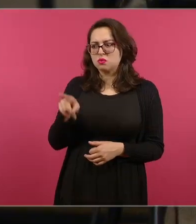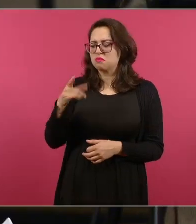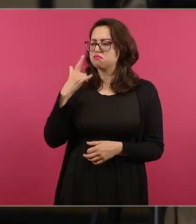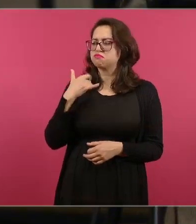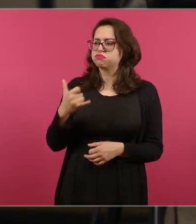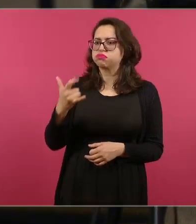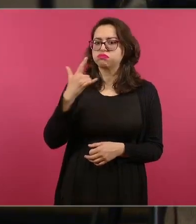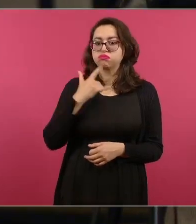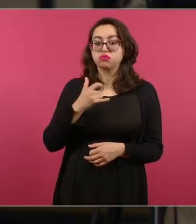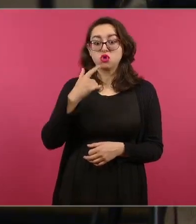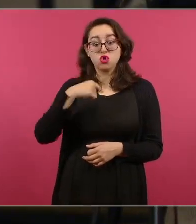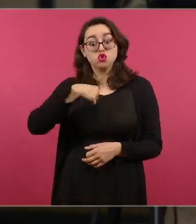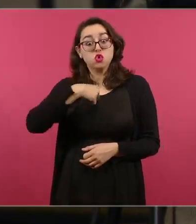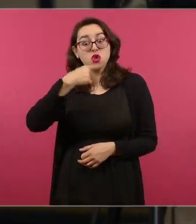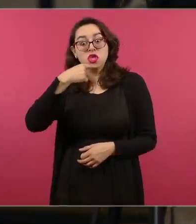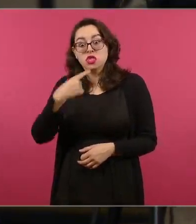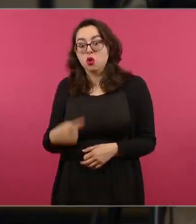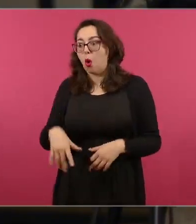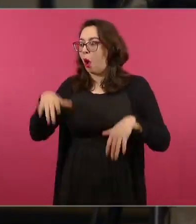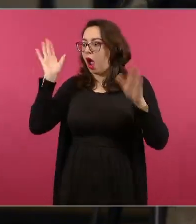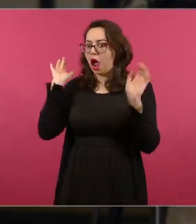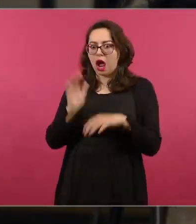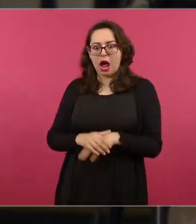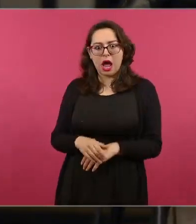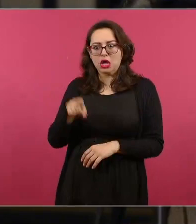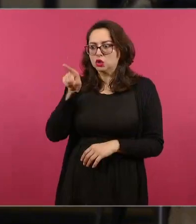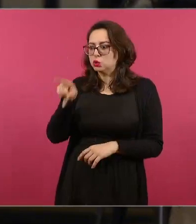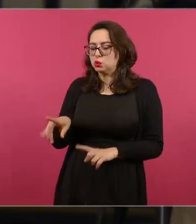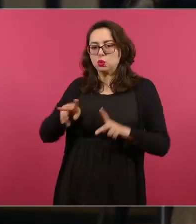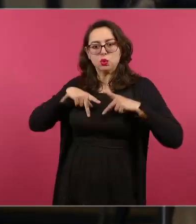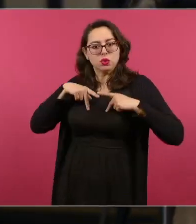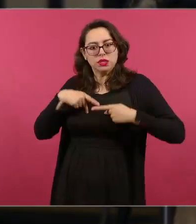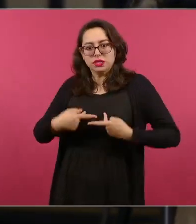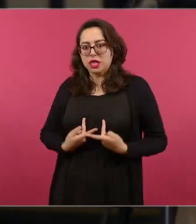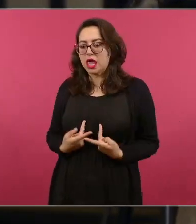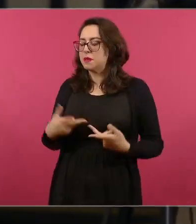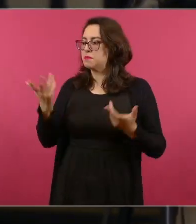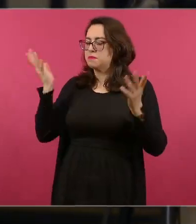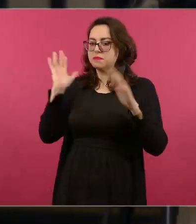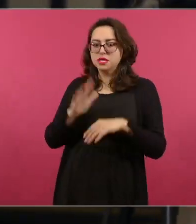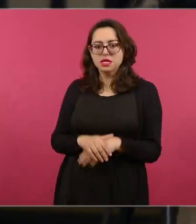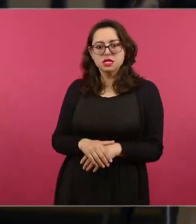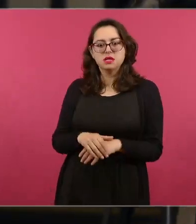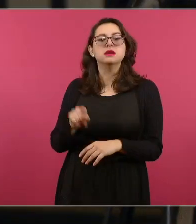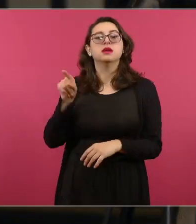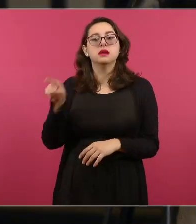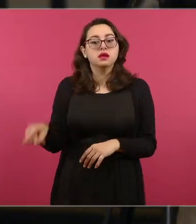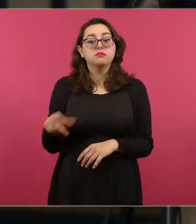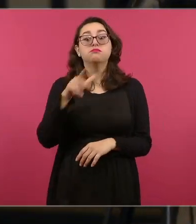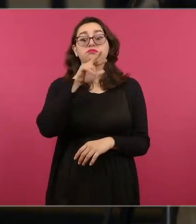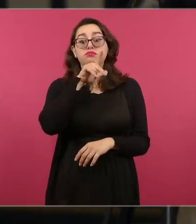está en todo, de todo se preocupa. Y no lo digo yo, lo decimos muchos y muchas.